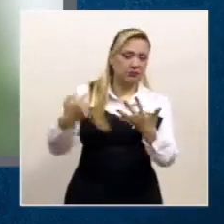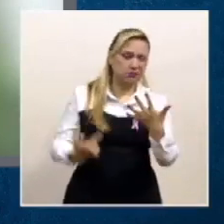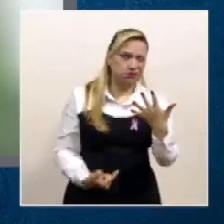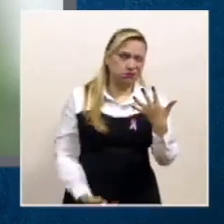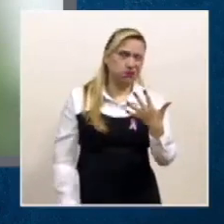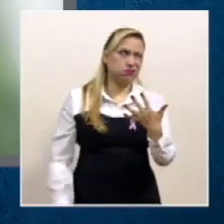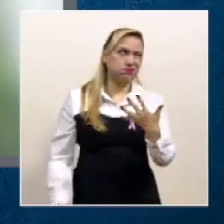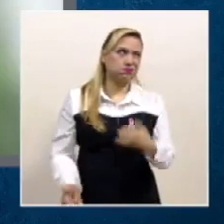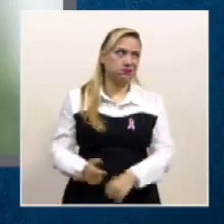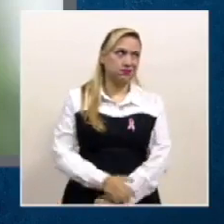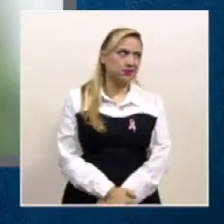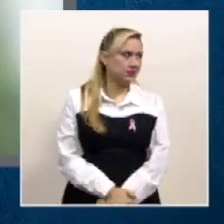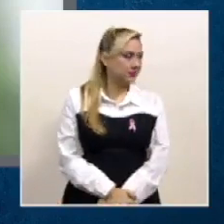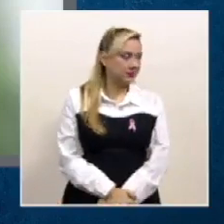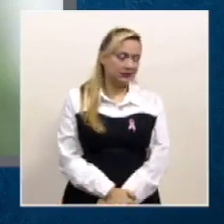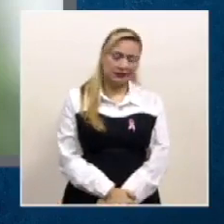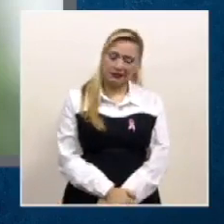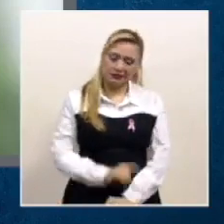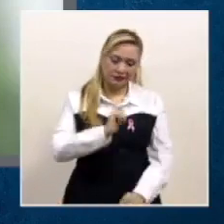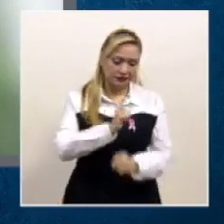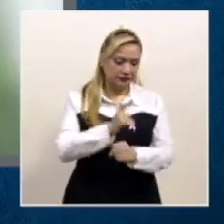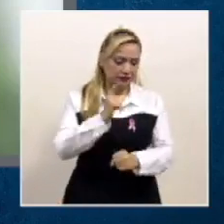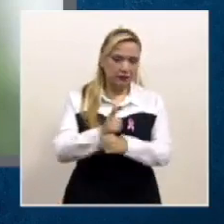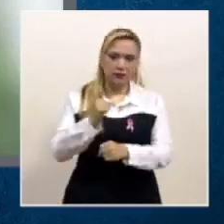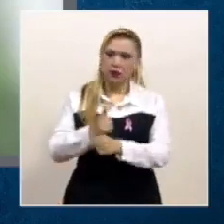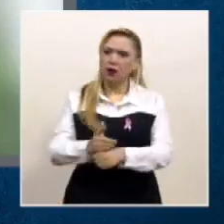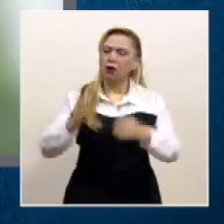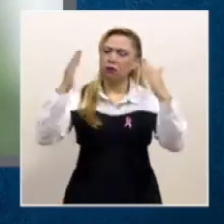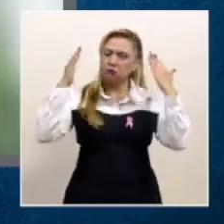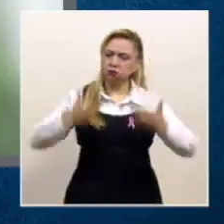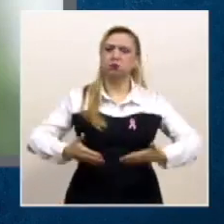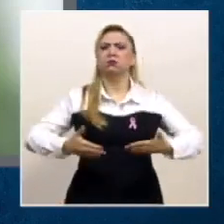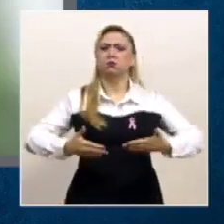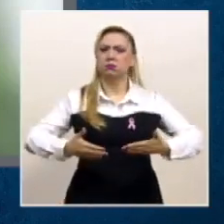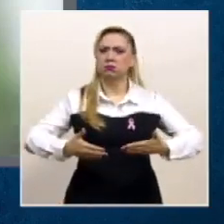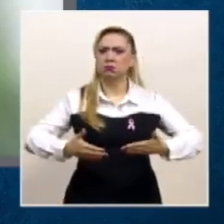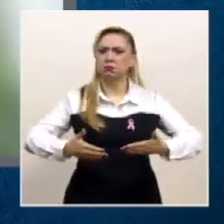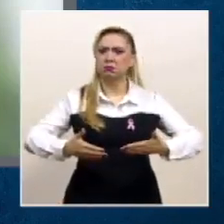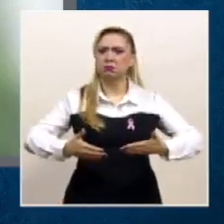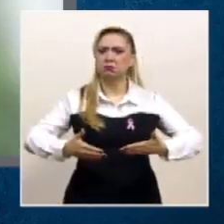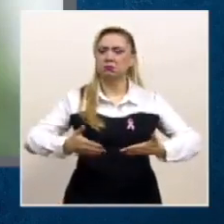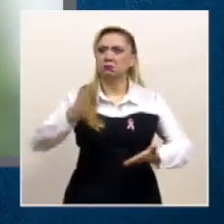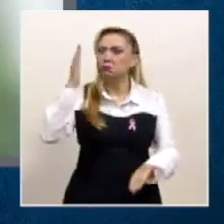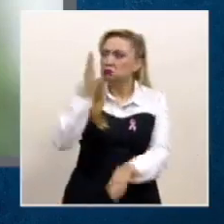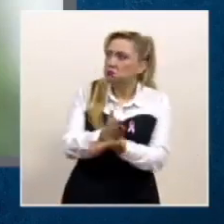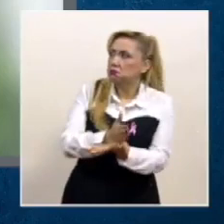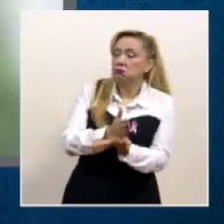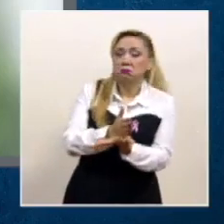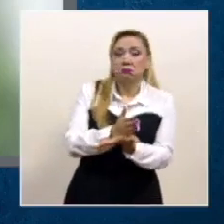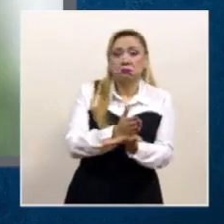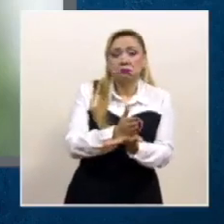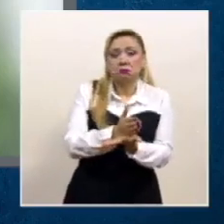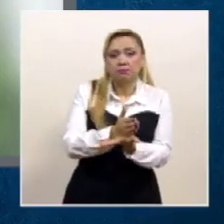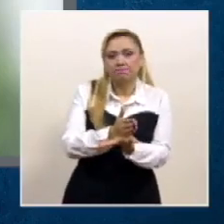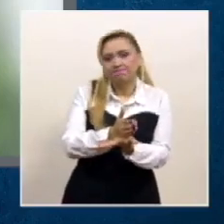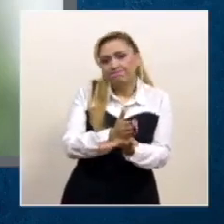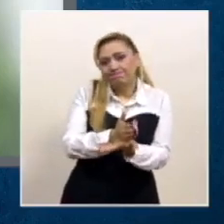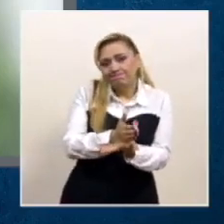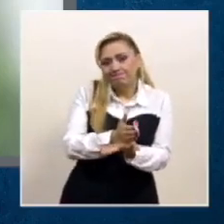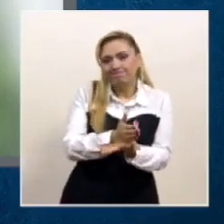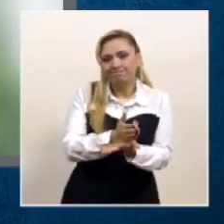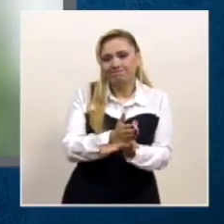ha observado una pausa, un estancamiento, insisto, por decirlo lo más ligero posible, en la